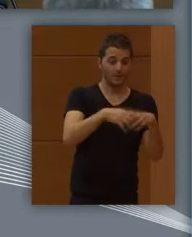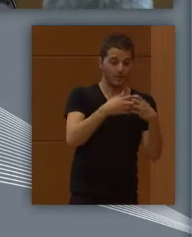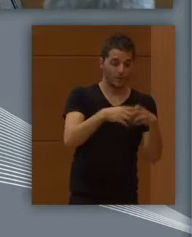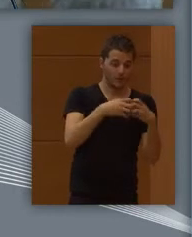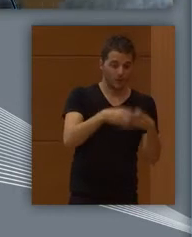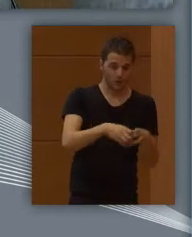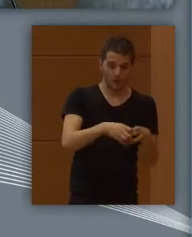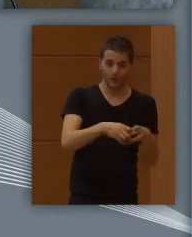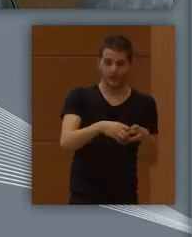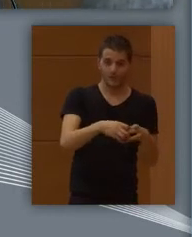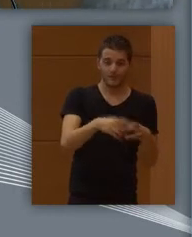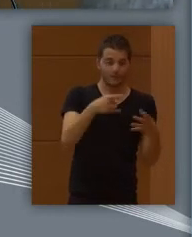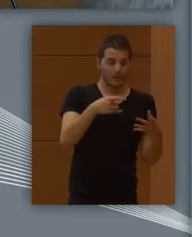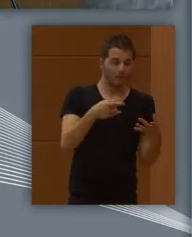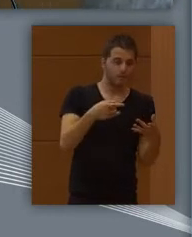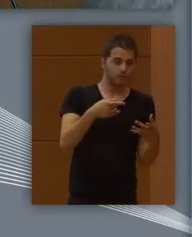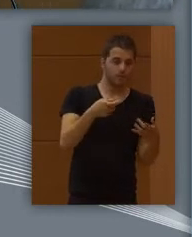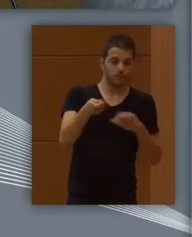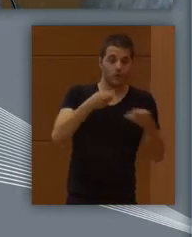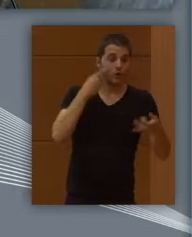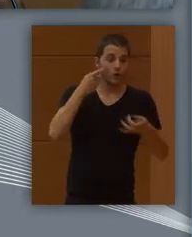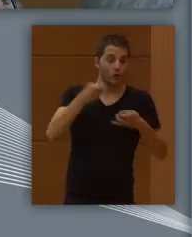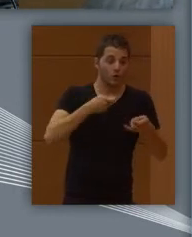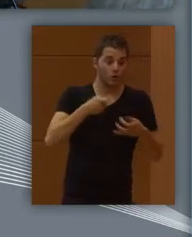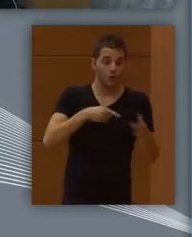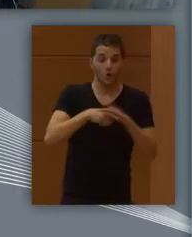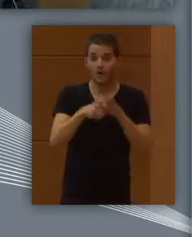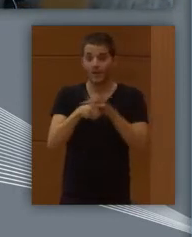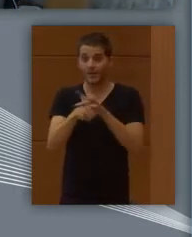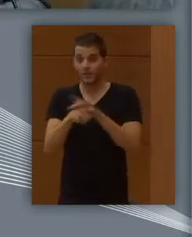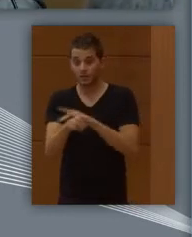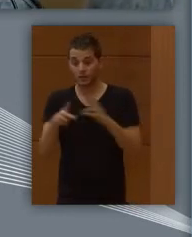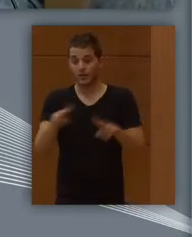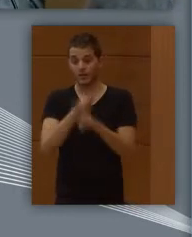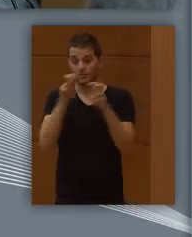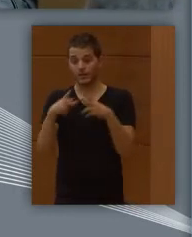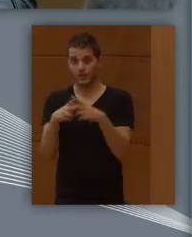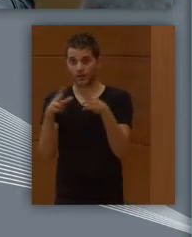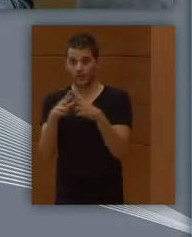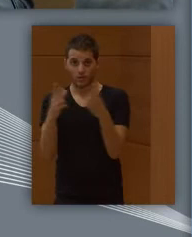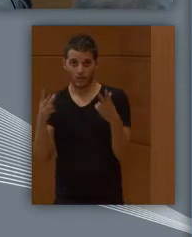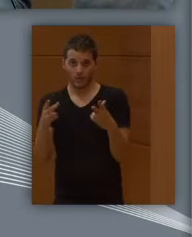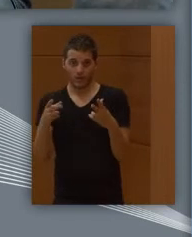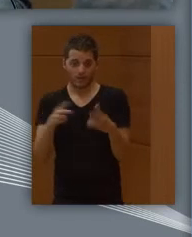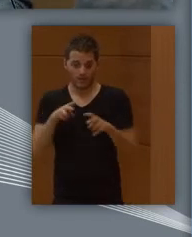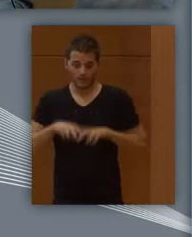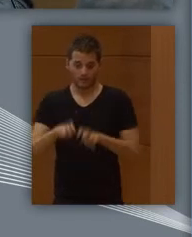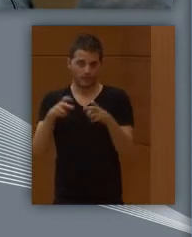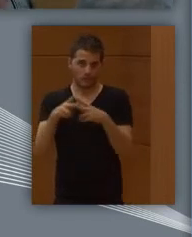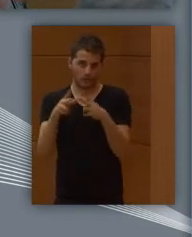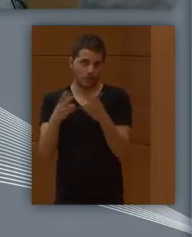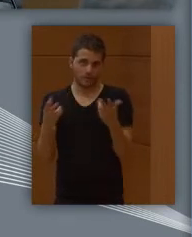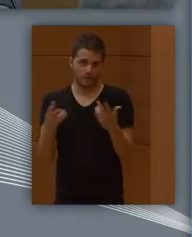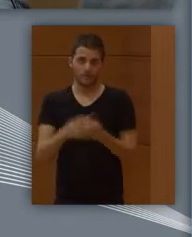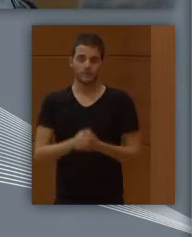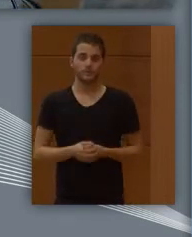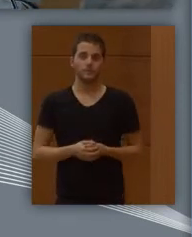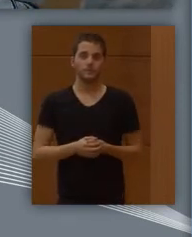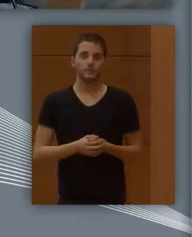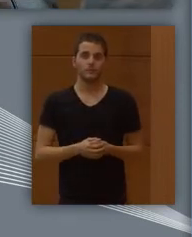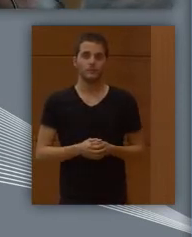gestión del conocimiento que articule de manera transdisciplinar la innovación tecnológica y la innovación social. Bueno,